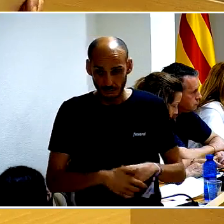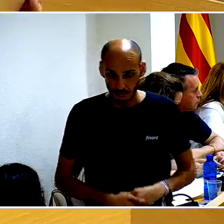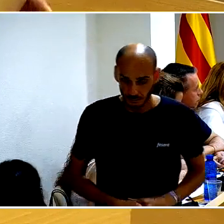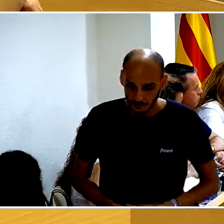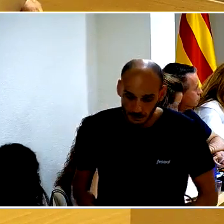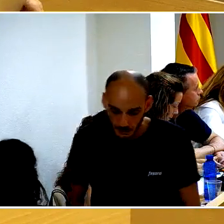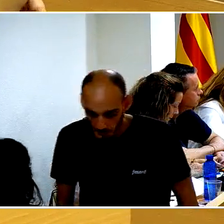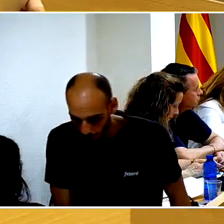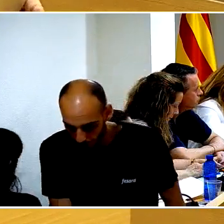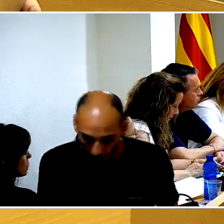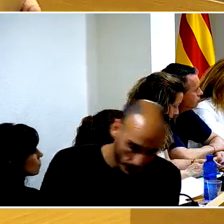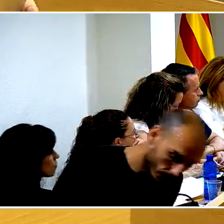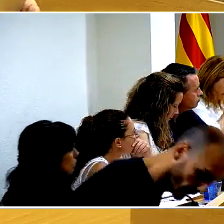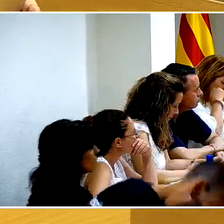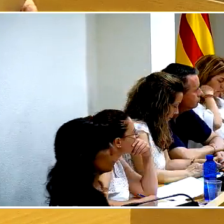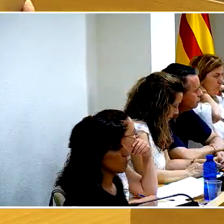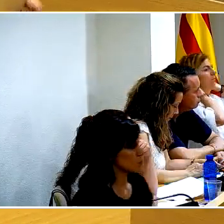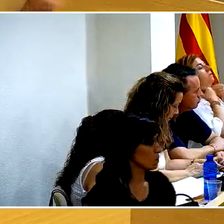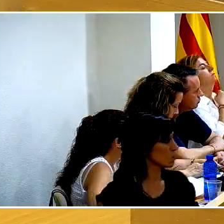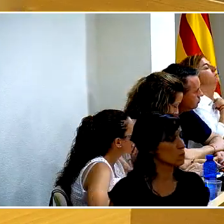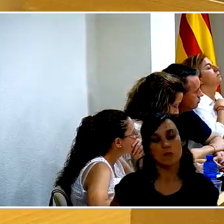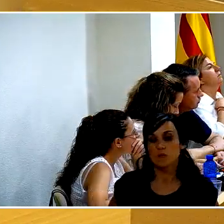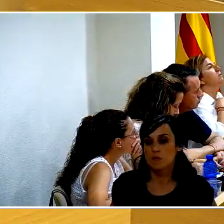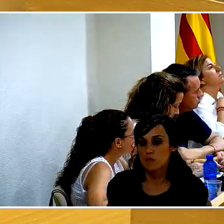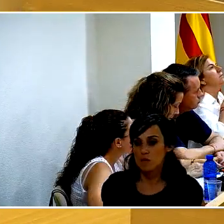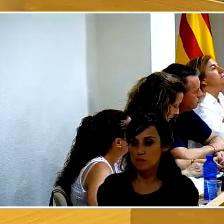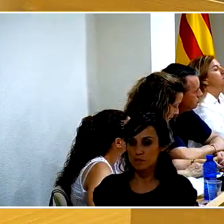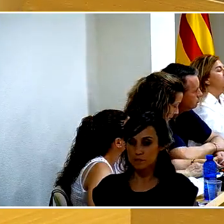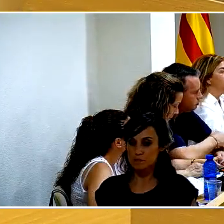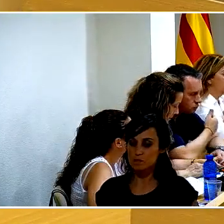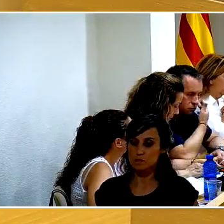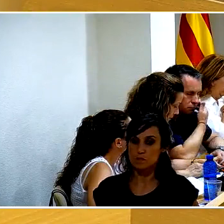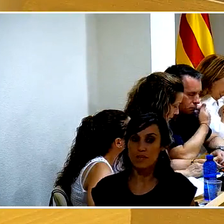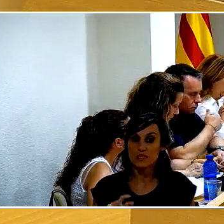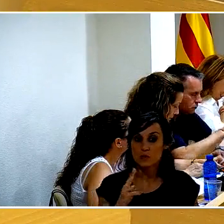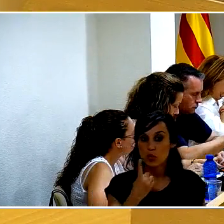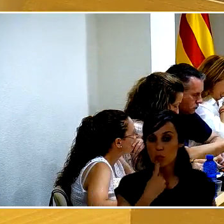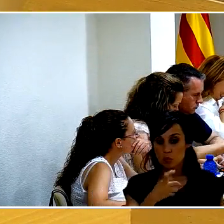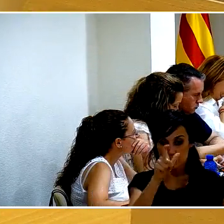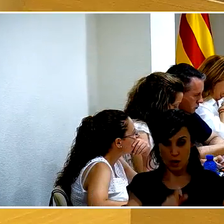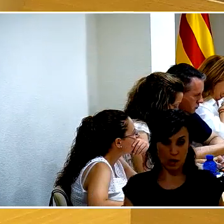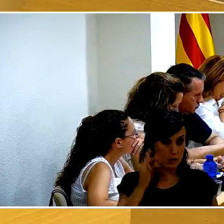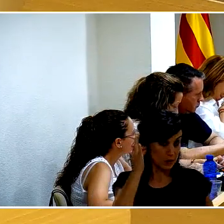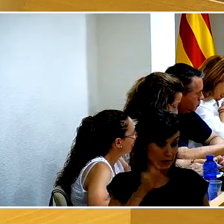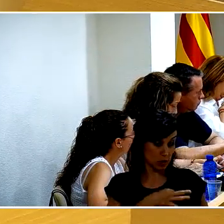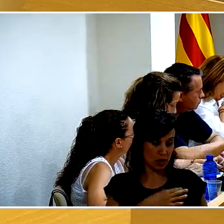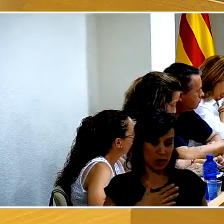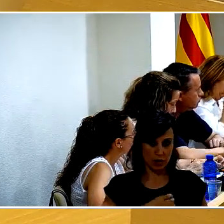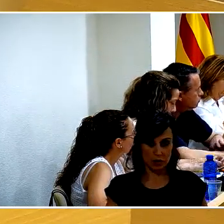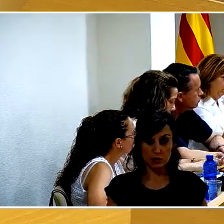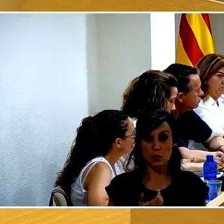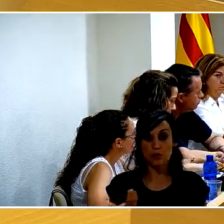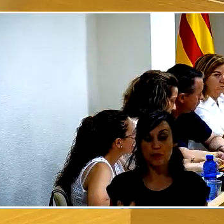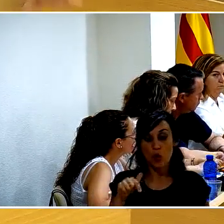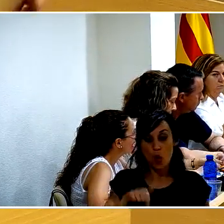Y la segunda pregunta es a la señora alcaldesa. Bueno, hoy, fruto de la indignación de muchas